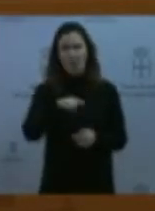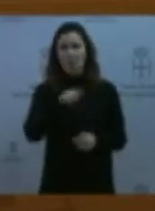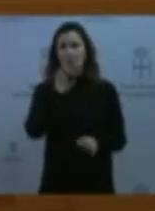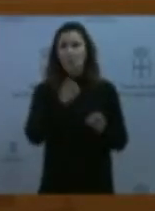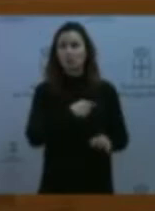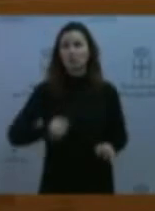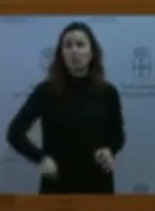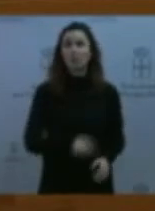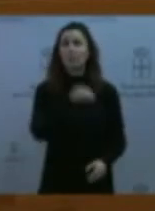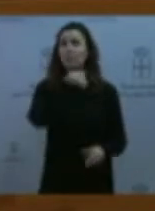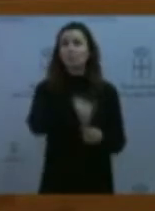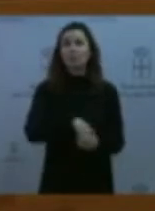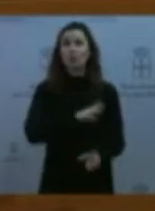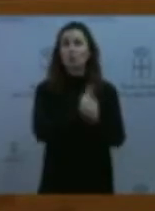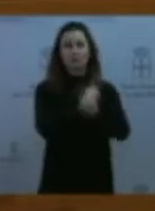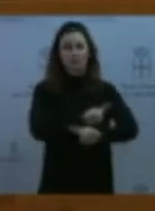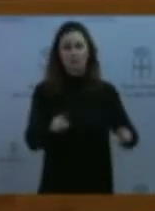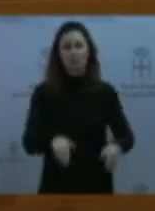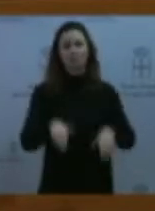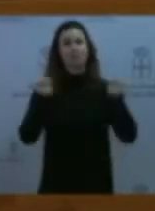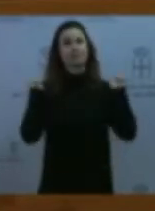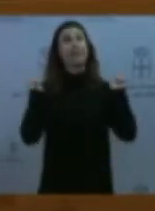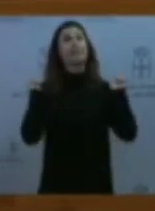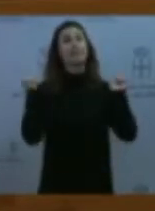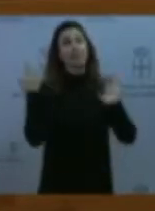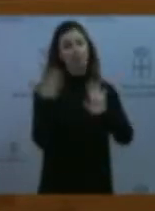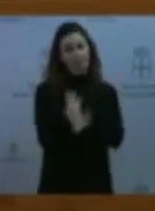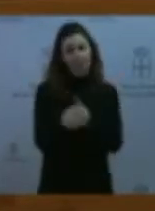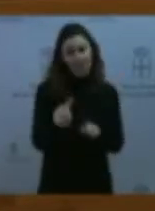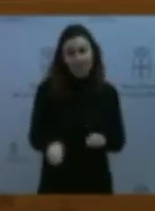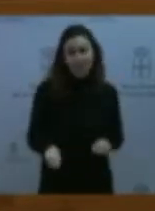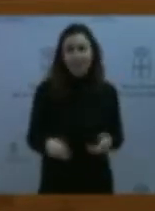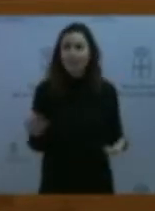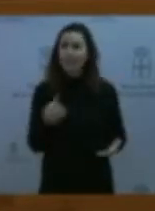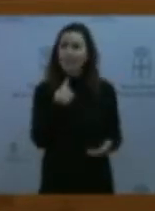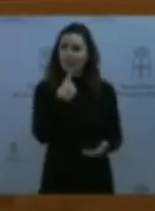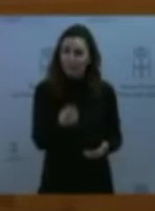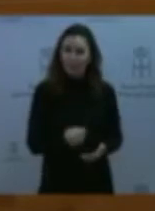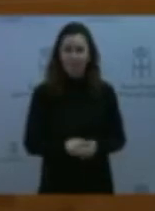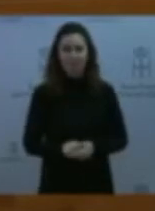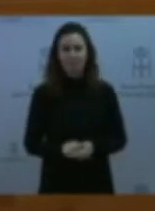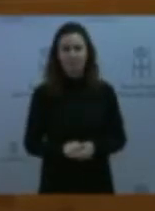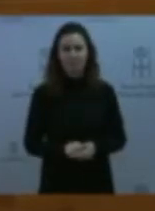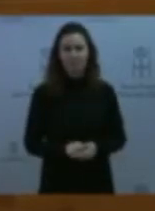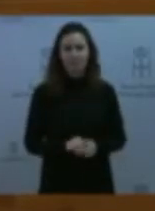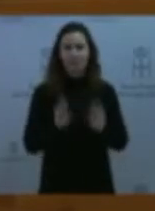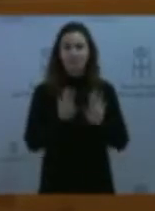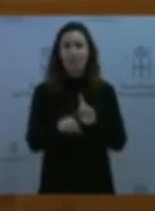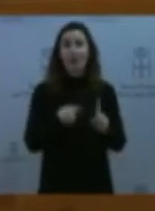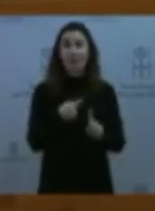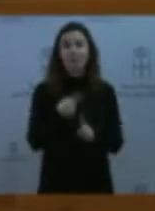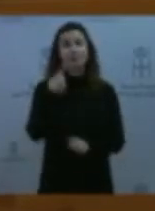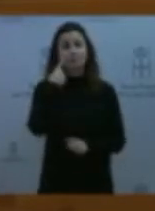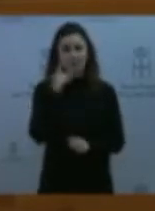mismo. Y creo que también hay que decirlo. Pero además, fíjese, ni siquiera esto es lo importante ahora. A mí me